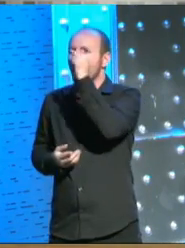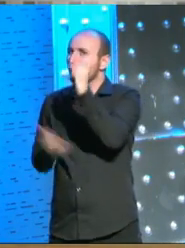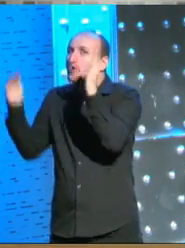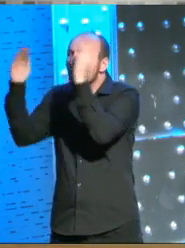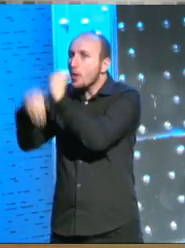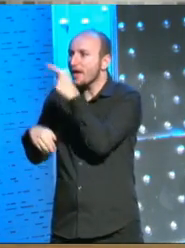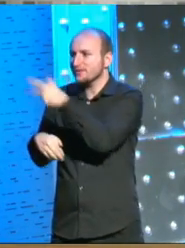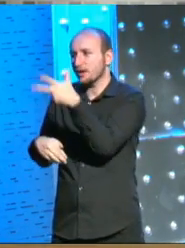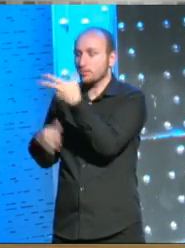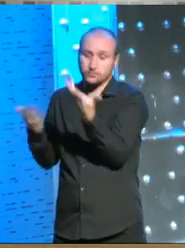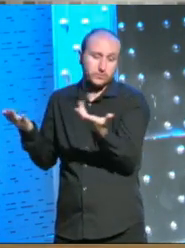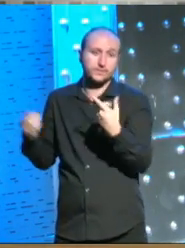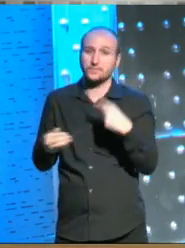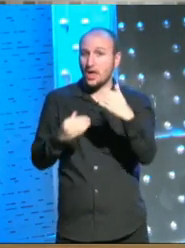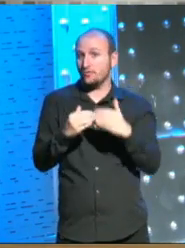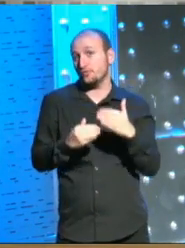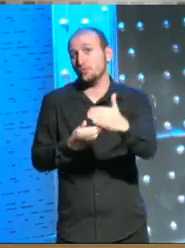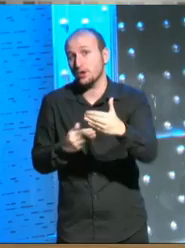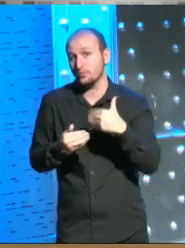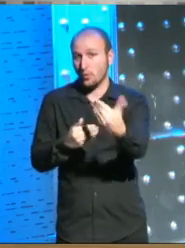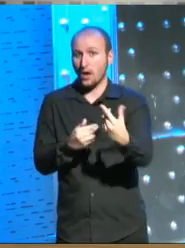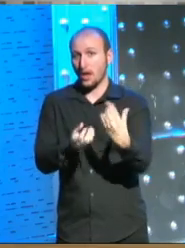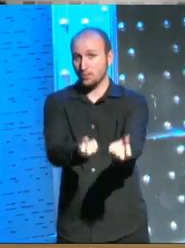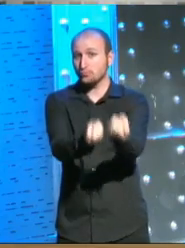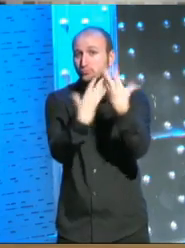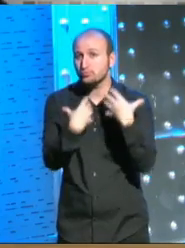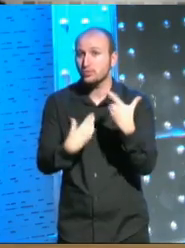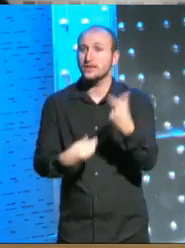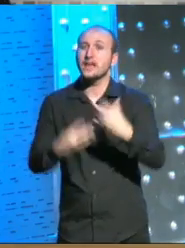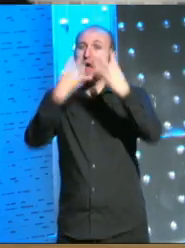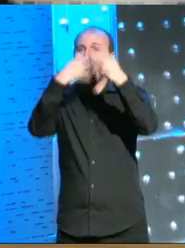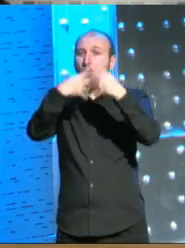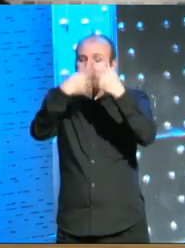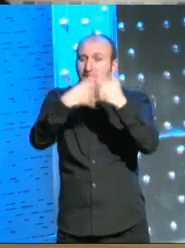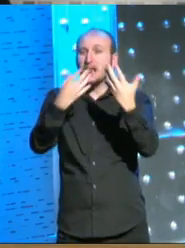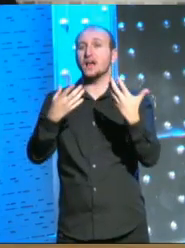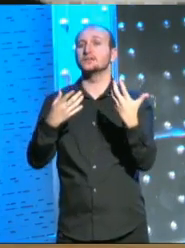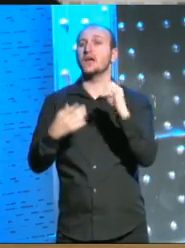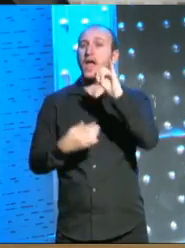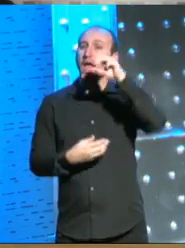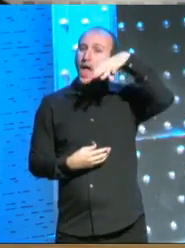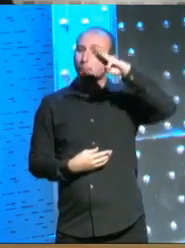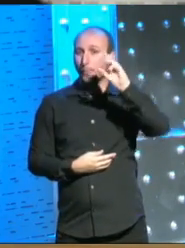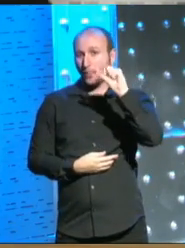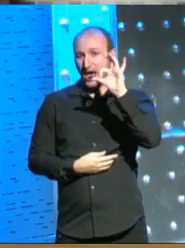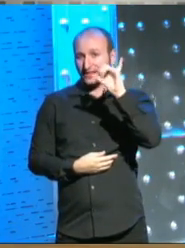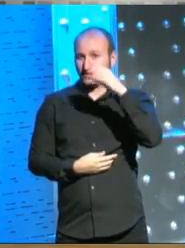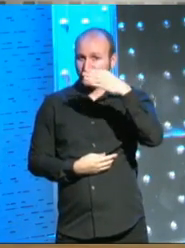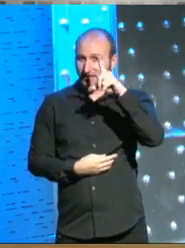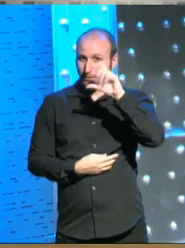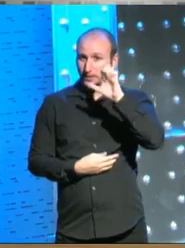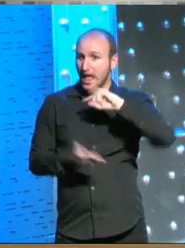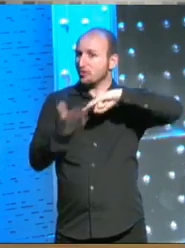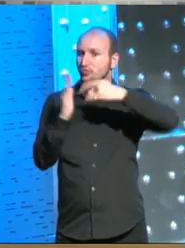la cámara viene del futurismo. Entonces eso viene de la teoría futurista de la máquina impasible, la máquina que todo lo resuelve, etcétera,